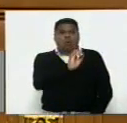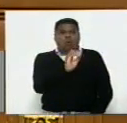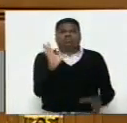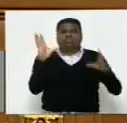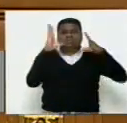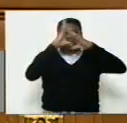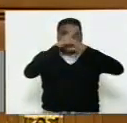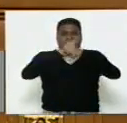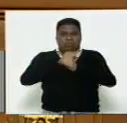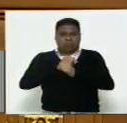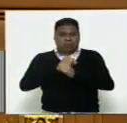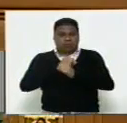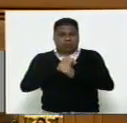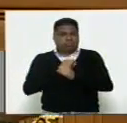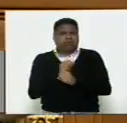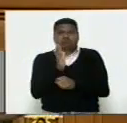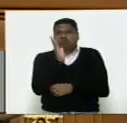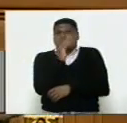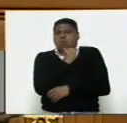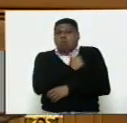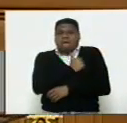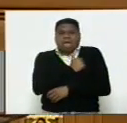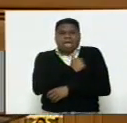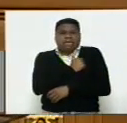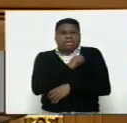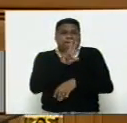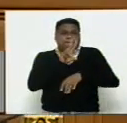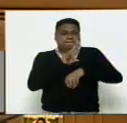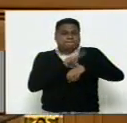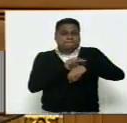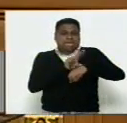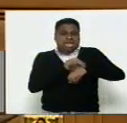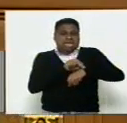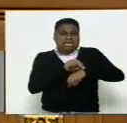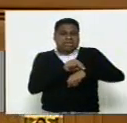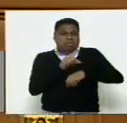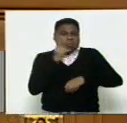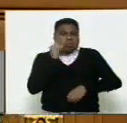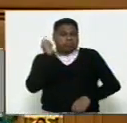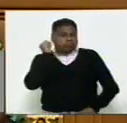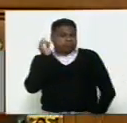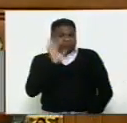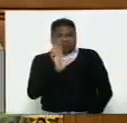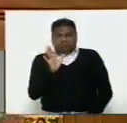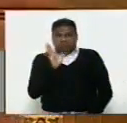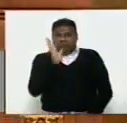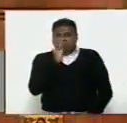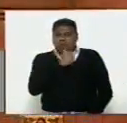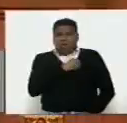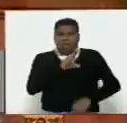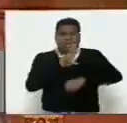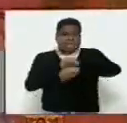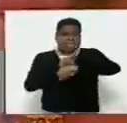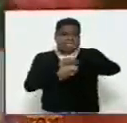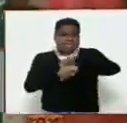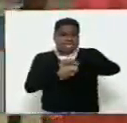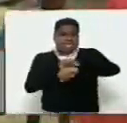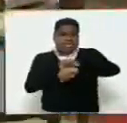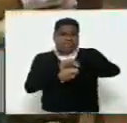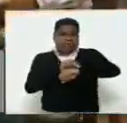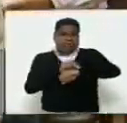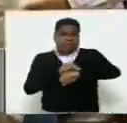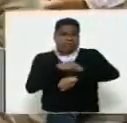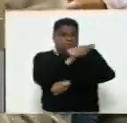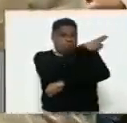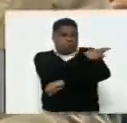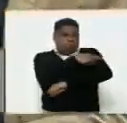noche, no encontraban médico ni médica en los hospitales y en los sitios